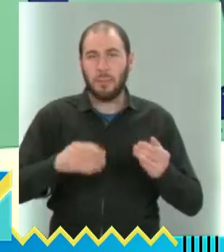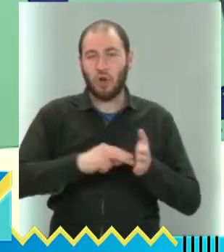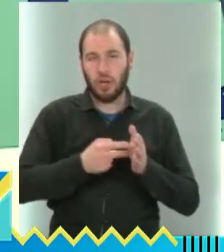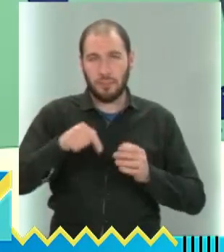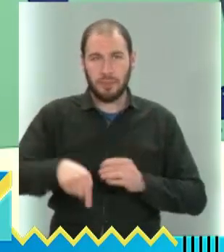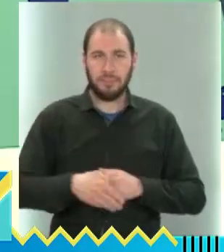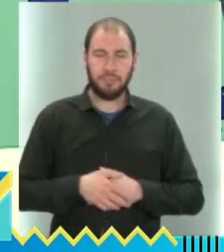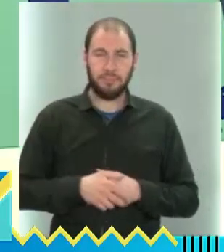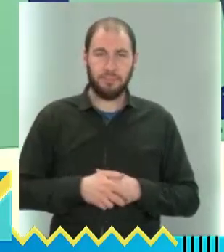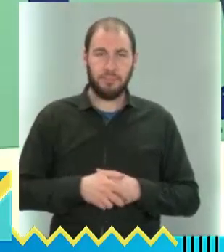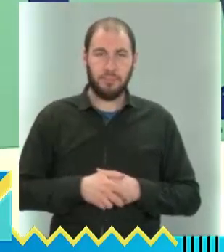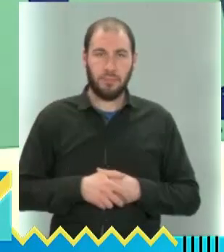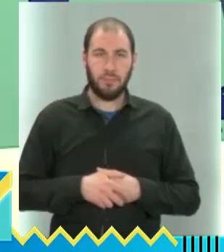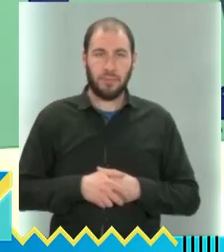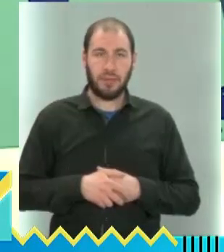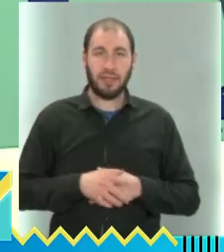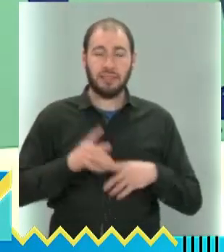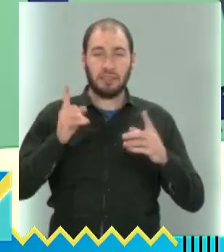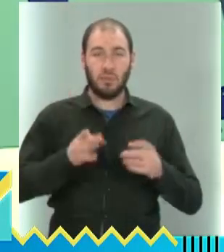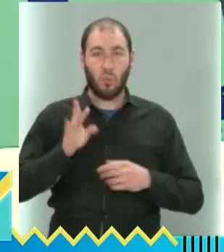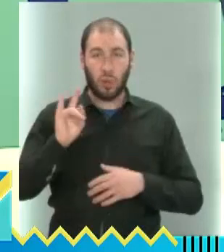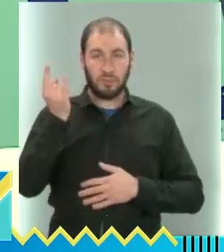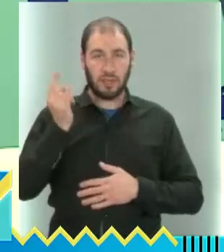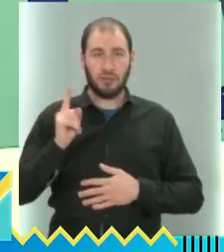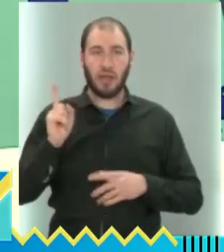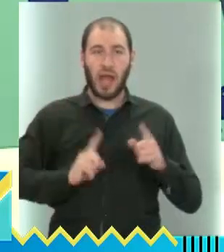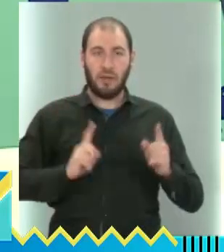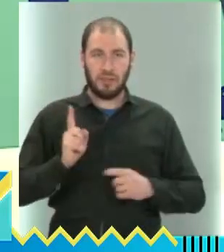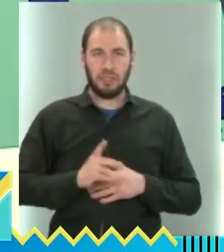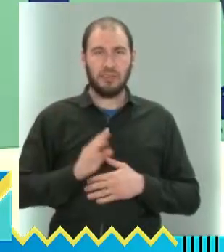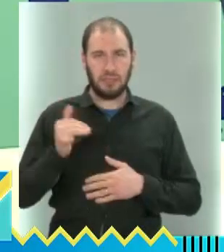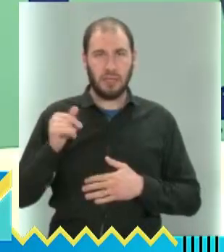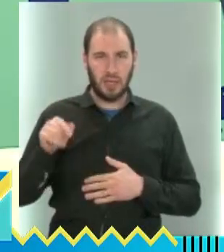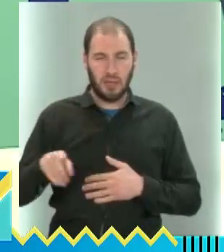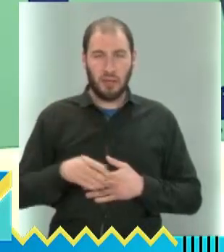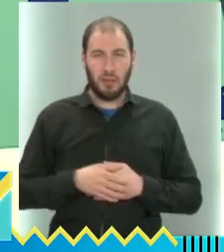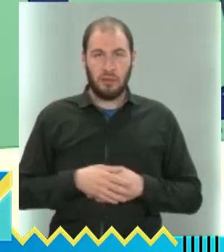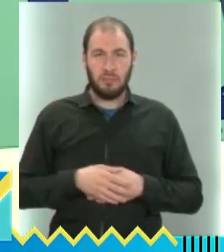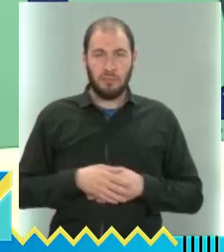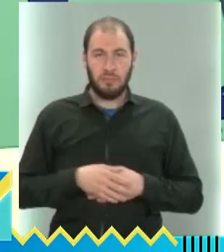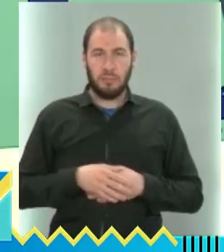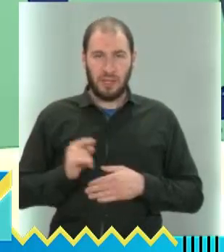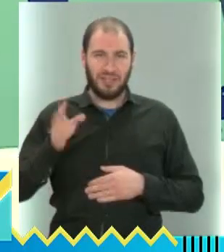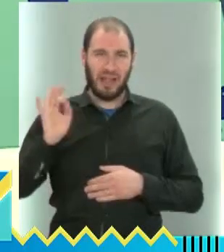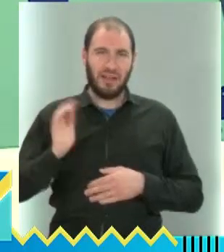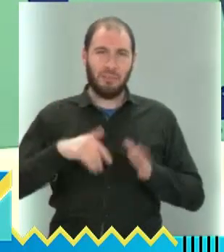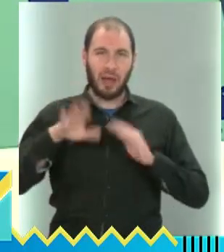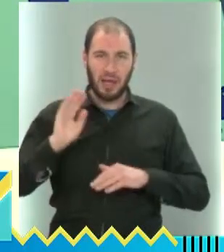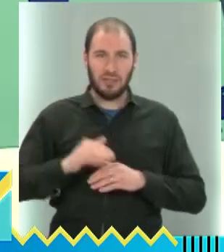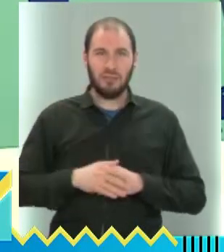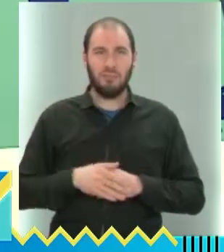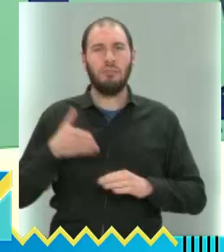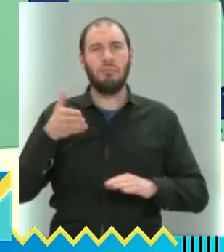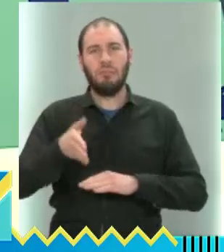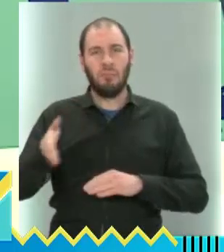problema. Y a nivel universitario, por ahí quizás ya sí tienen un poquito más de idea,